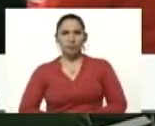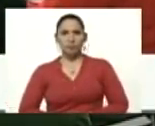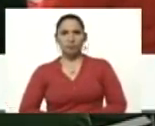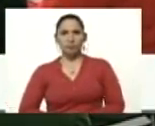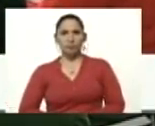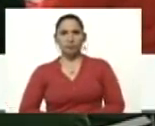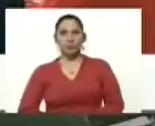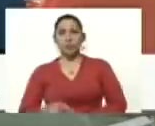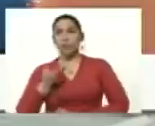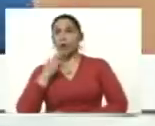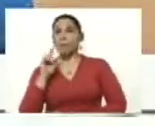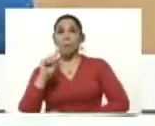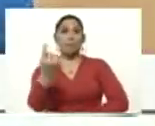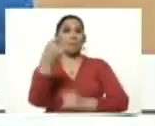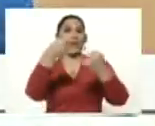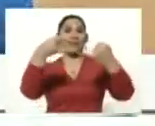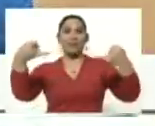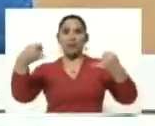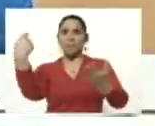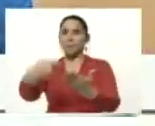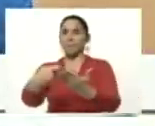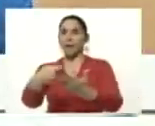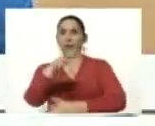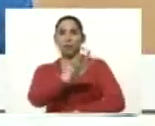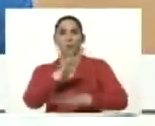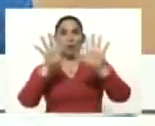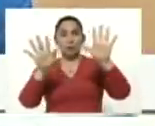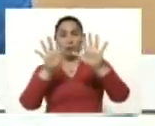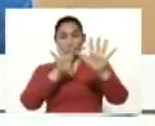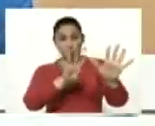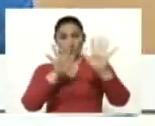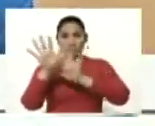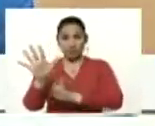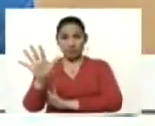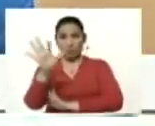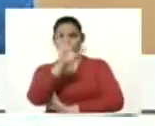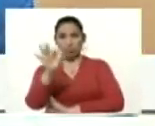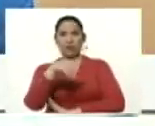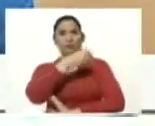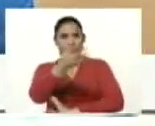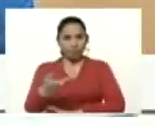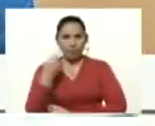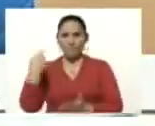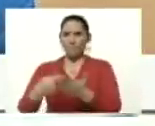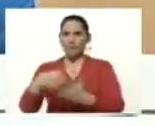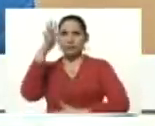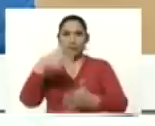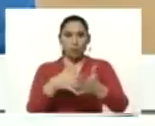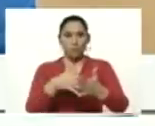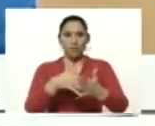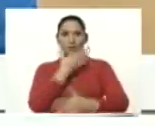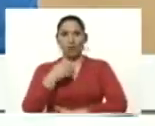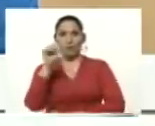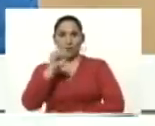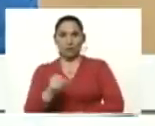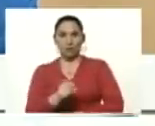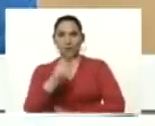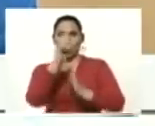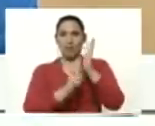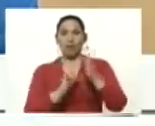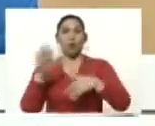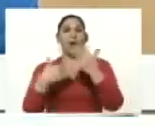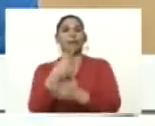Si la primera línea es el subsidio del 95% para que usted pague 5.000 bolívares el litro, hasta